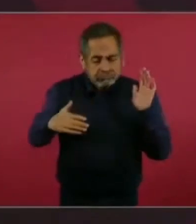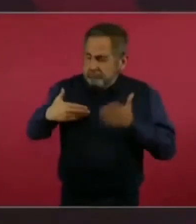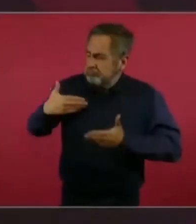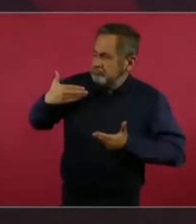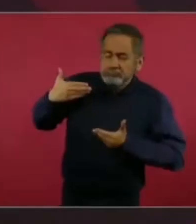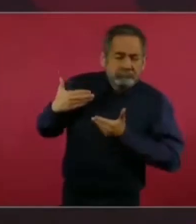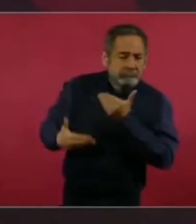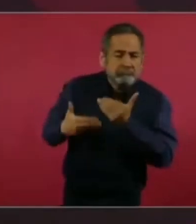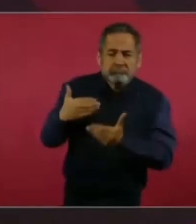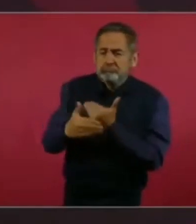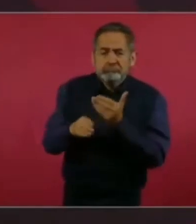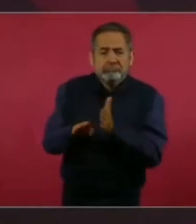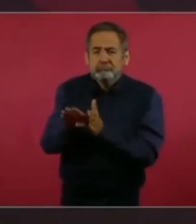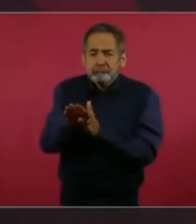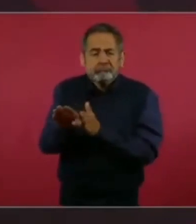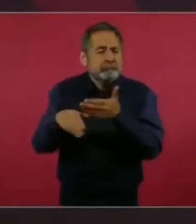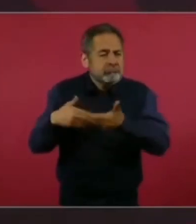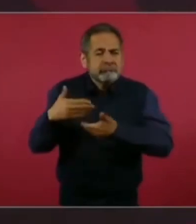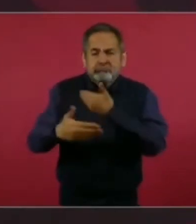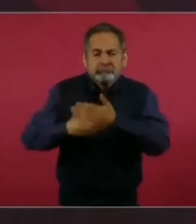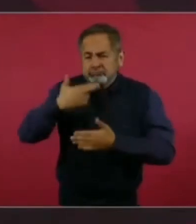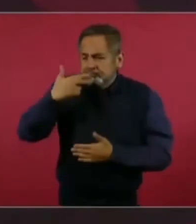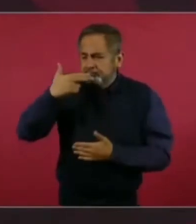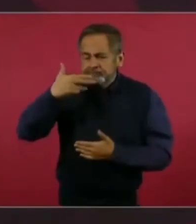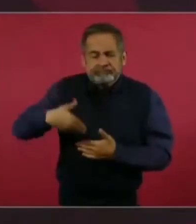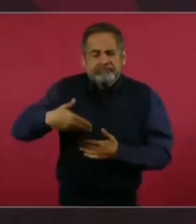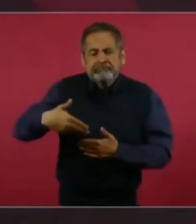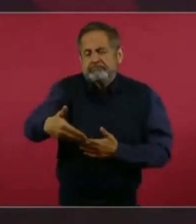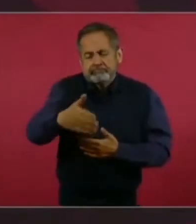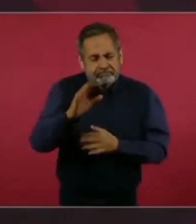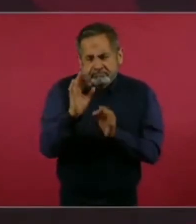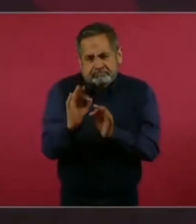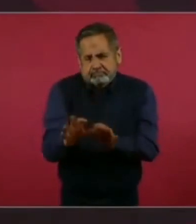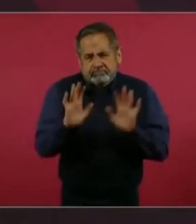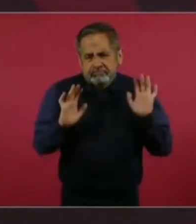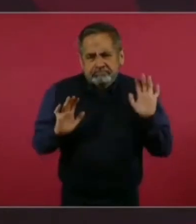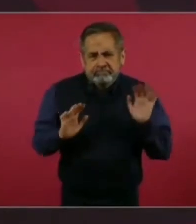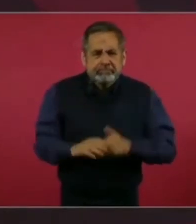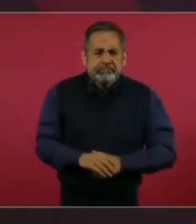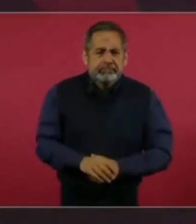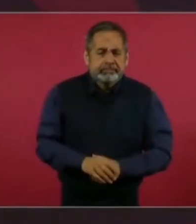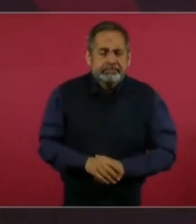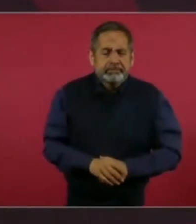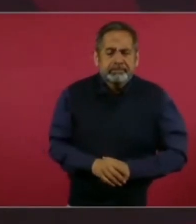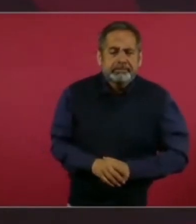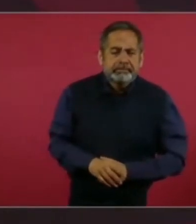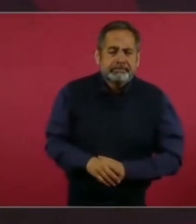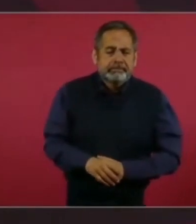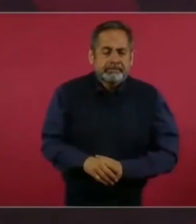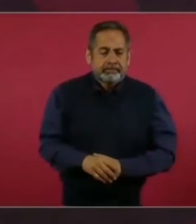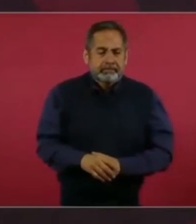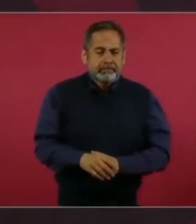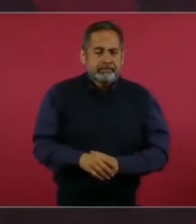avanzado como se ha logrado y no hubiésemos